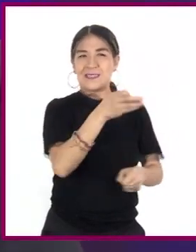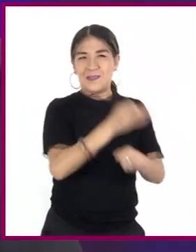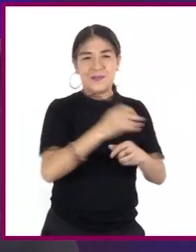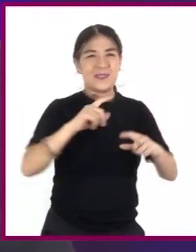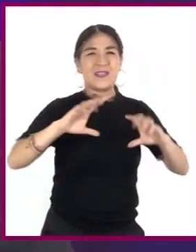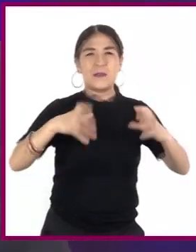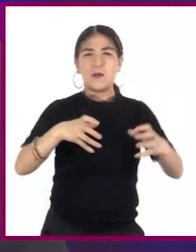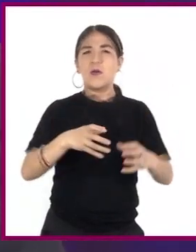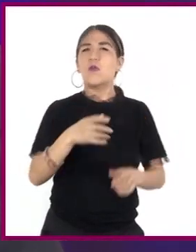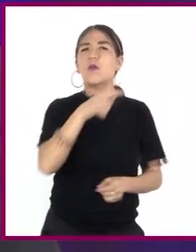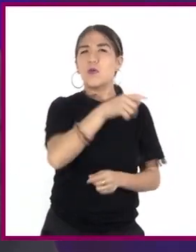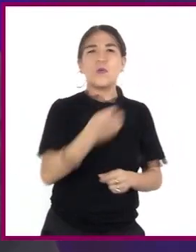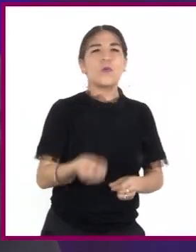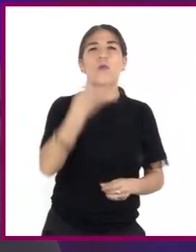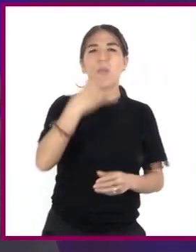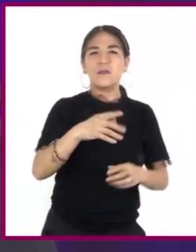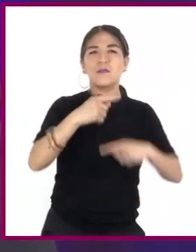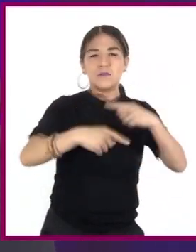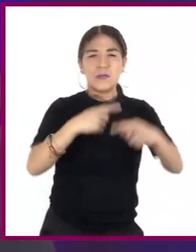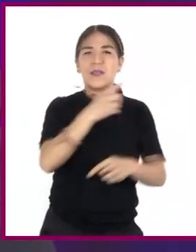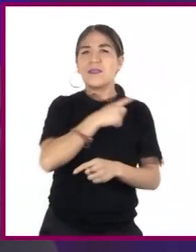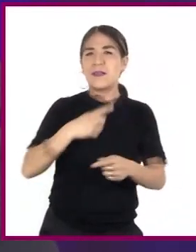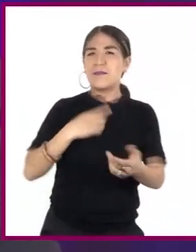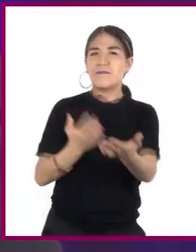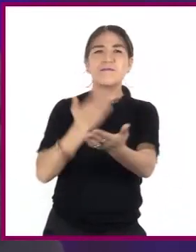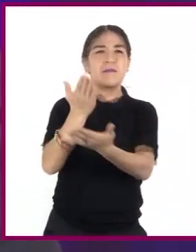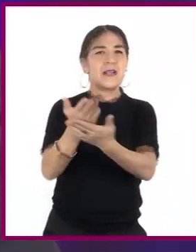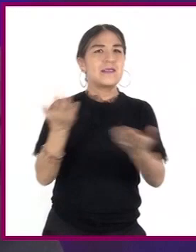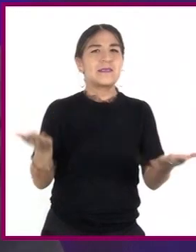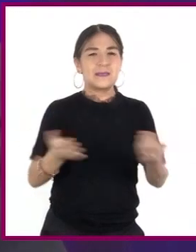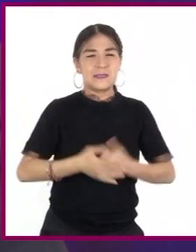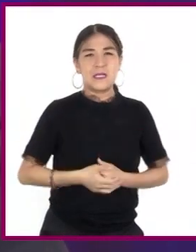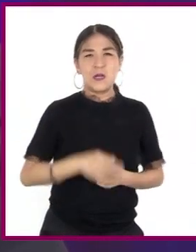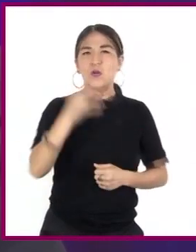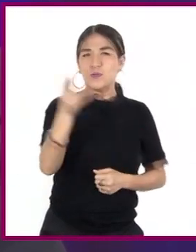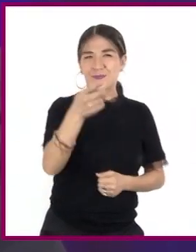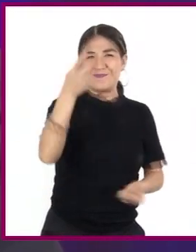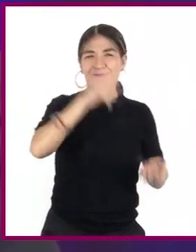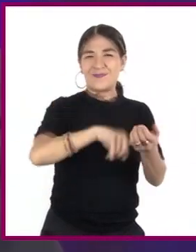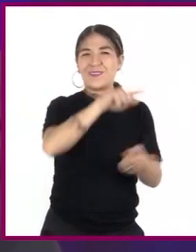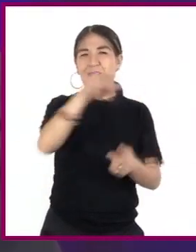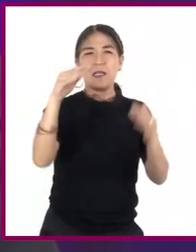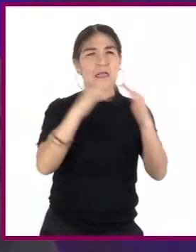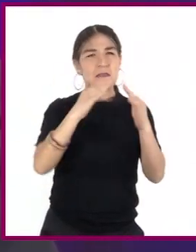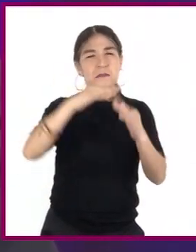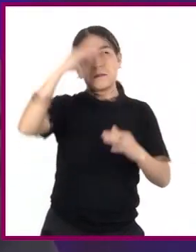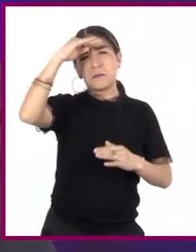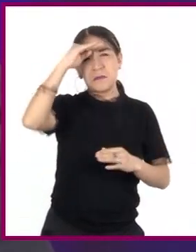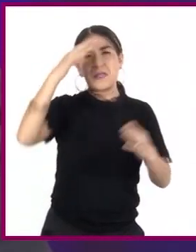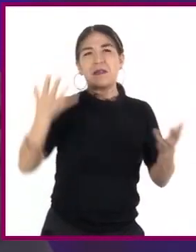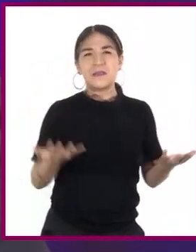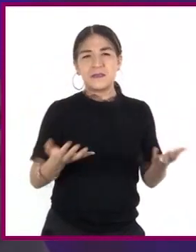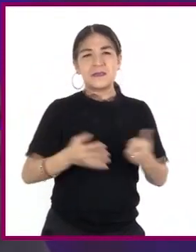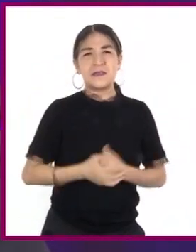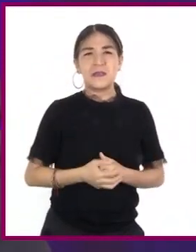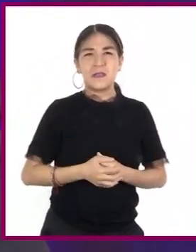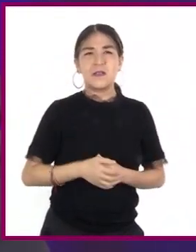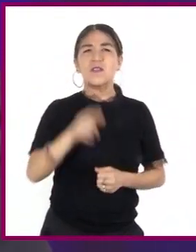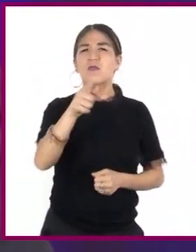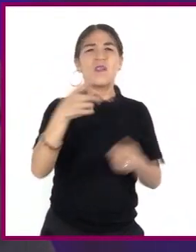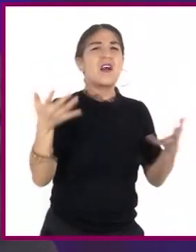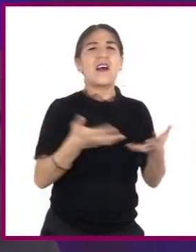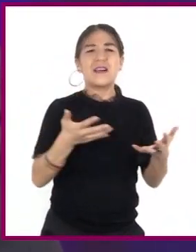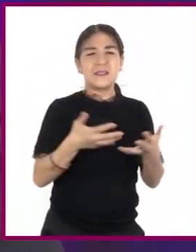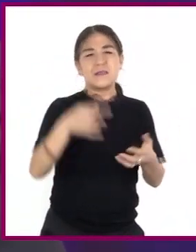presentación, ¿cuántos rollos debe de adquirir? Ustedes en casa piensen, ¿qué harían